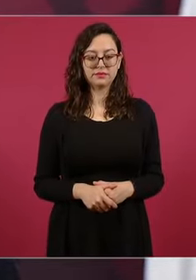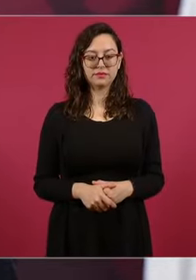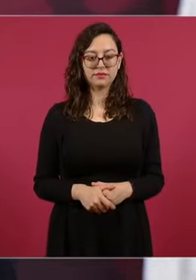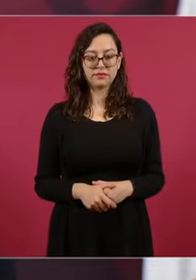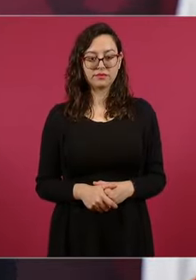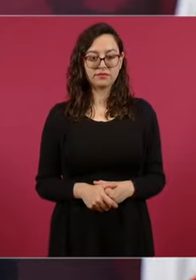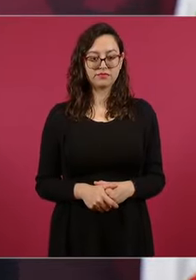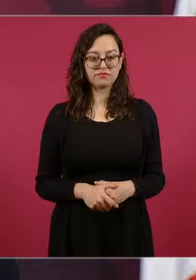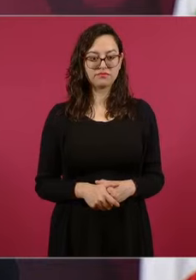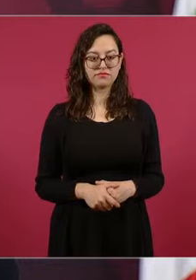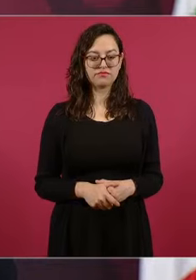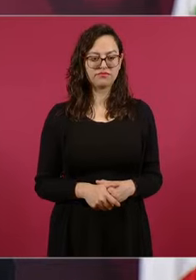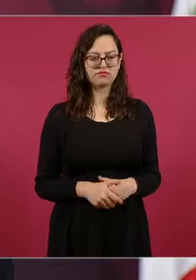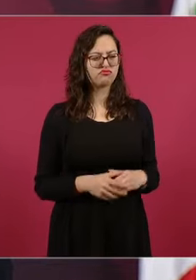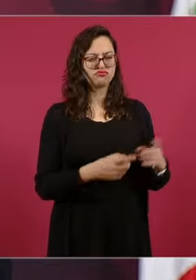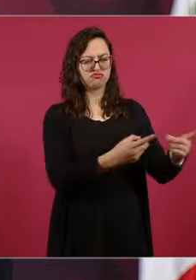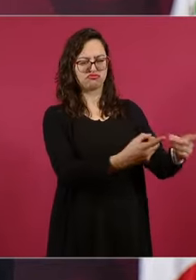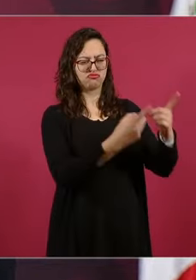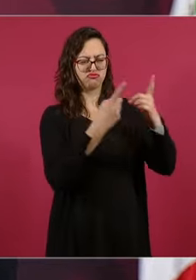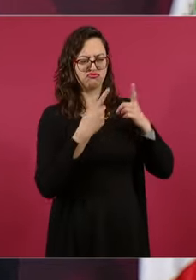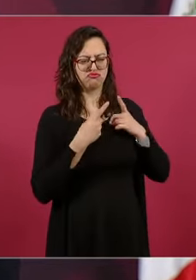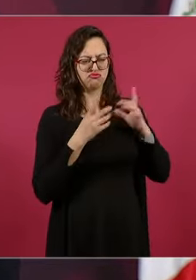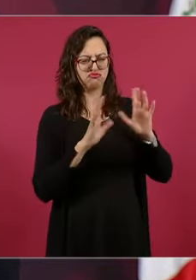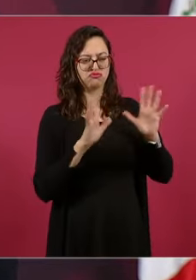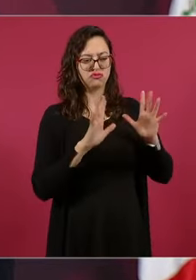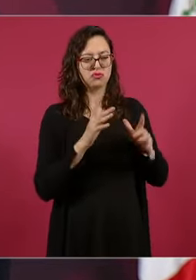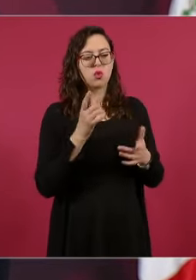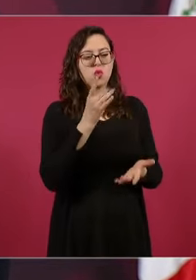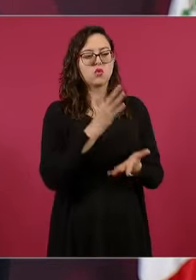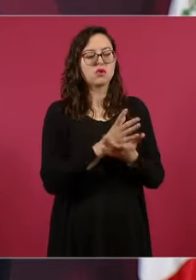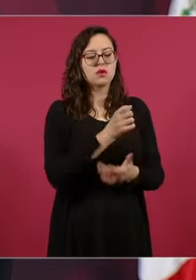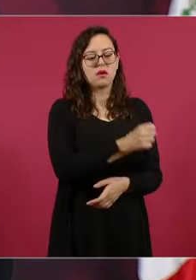me des, ponme donde hay.